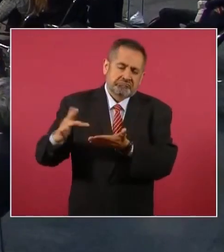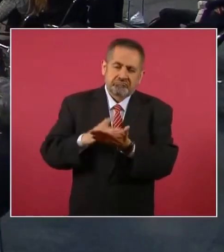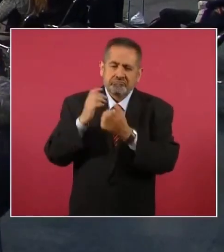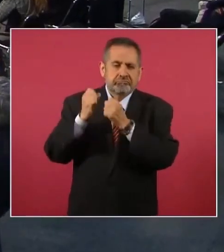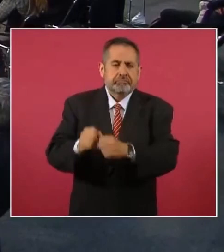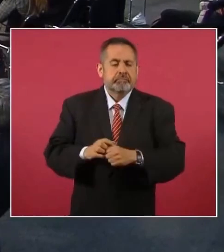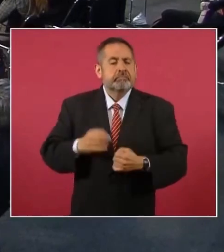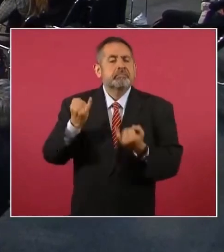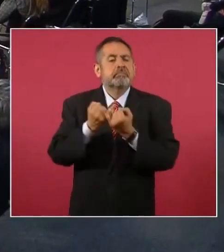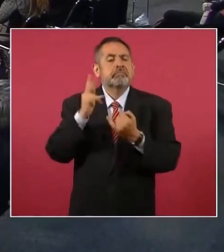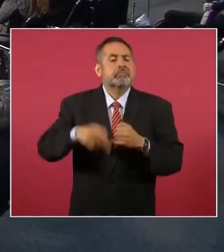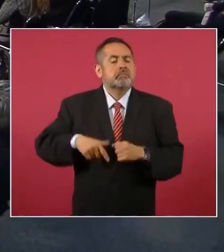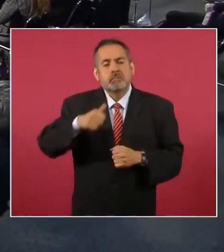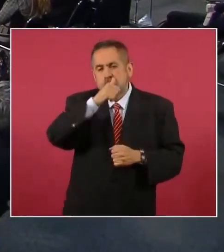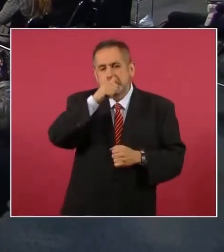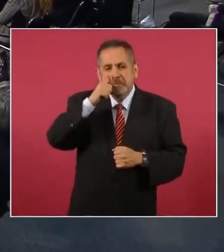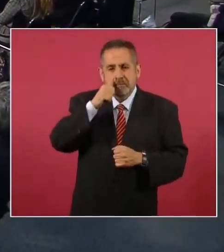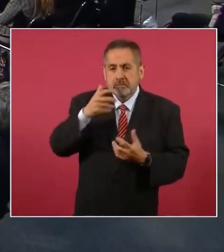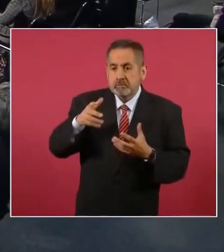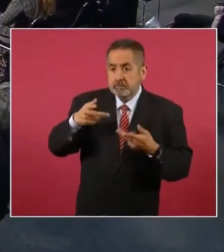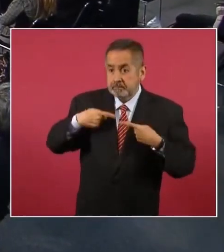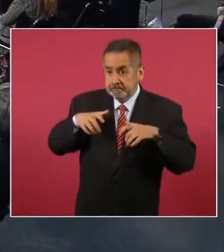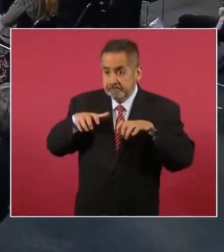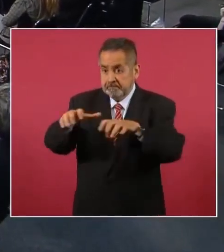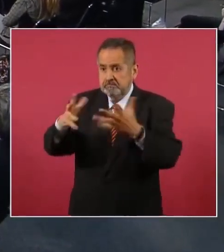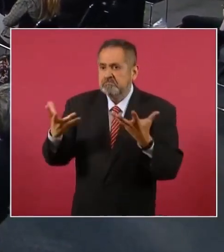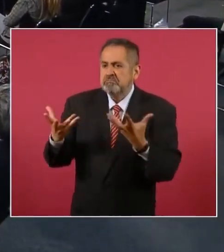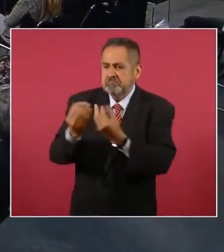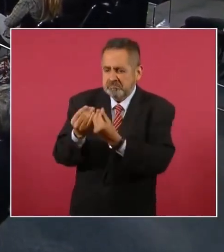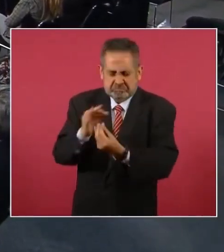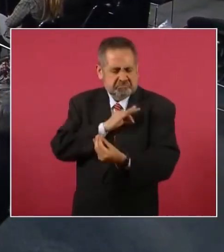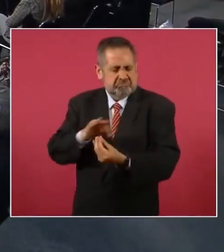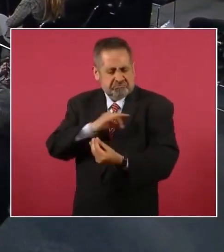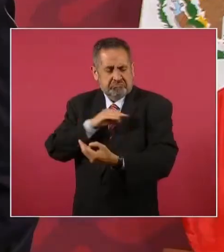Como decía Juárez, con el pueblo todo, sin el pueblo nada.